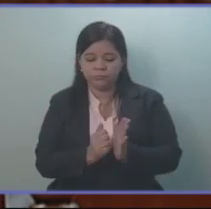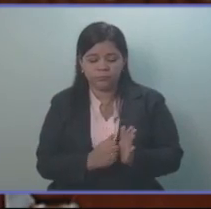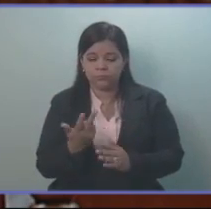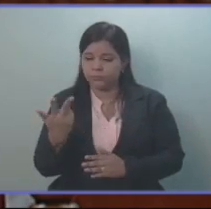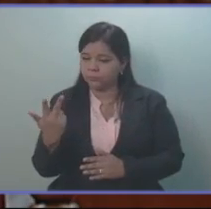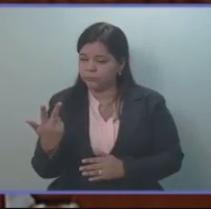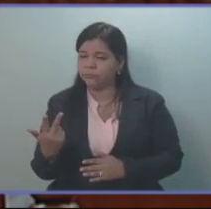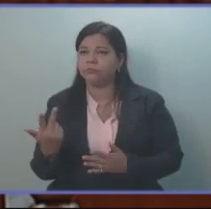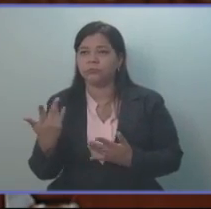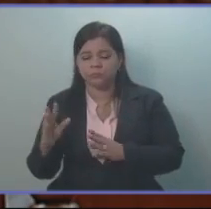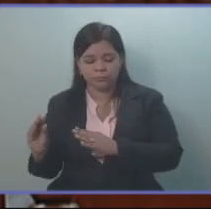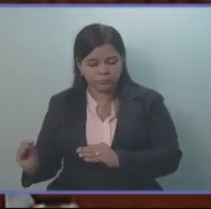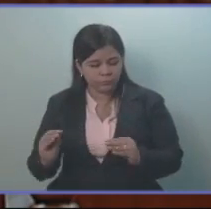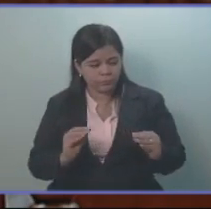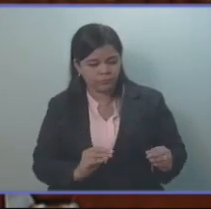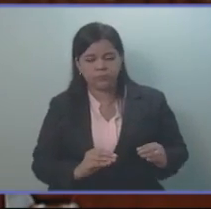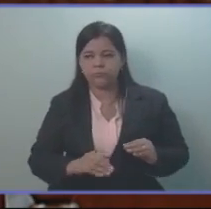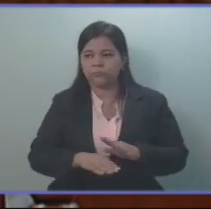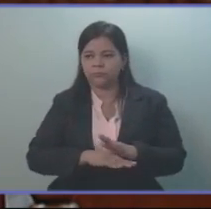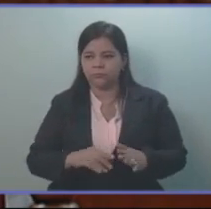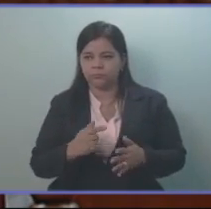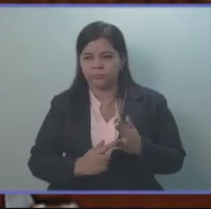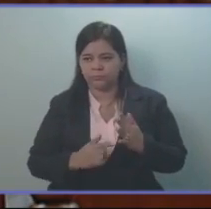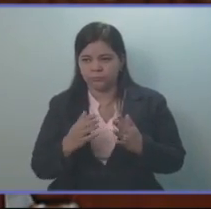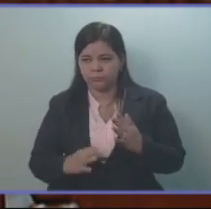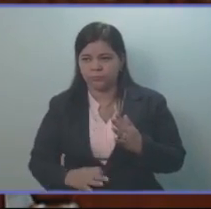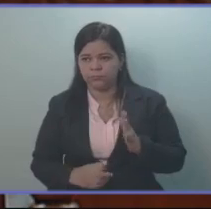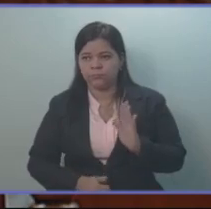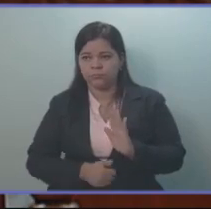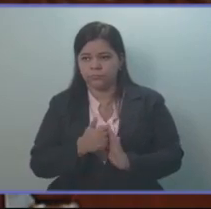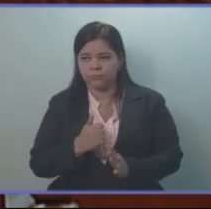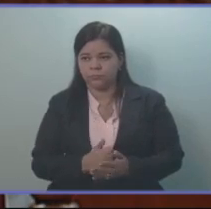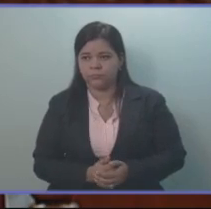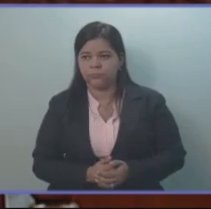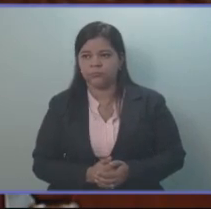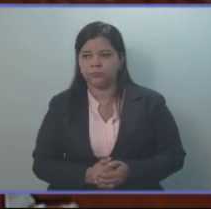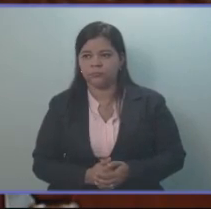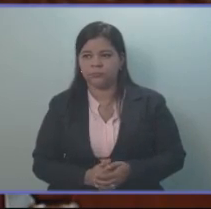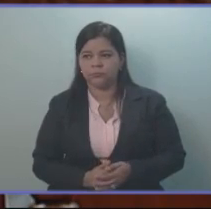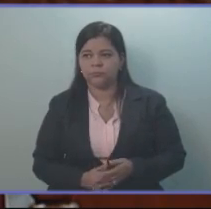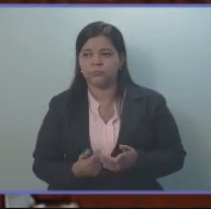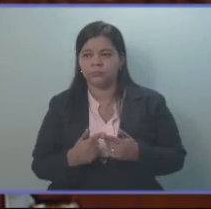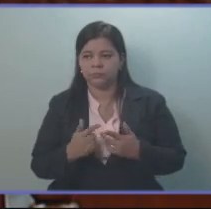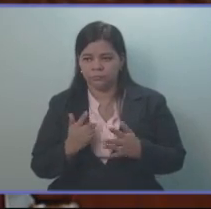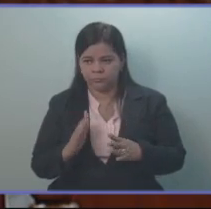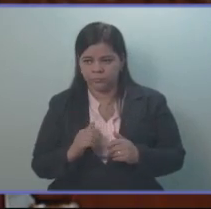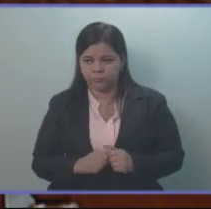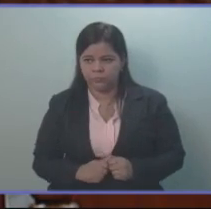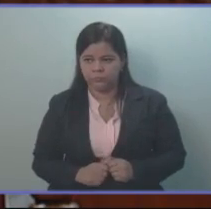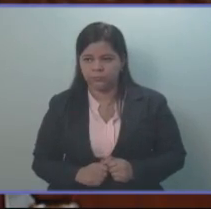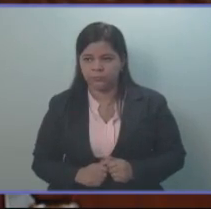misma se transfieren por Ministerio de Ley a favor de Fonavipo para que éste a su vez